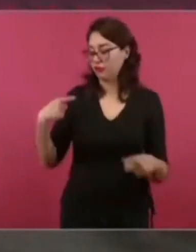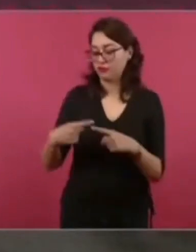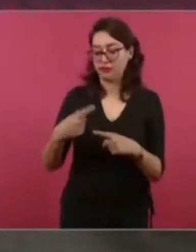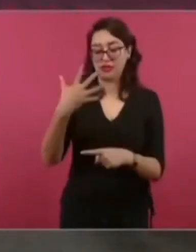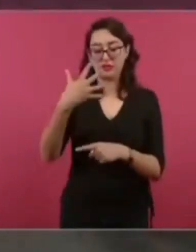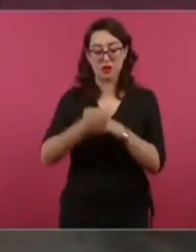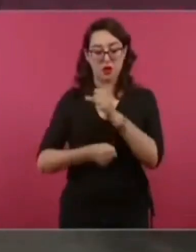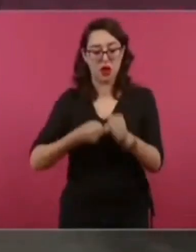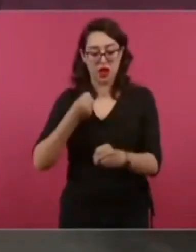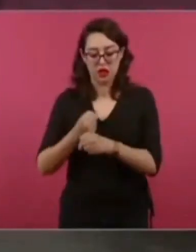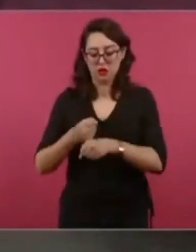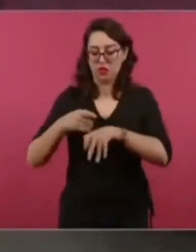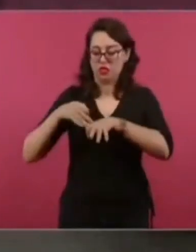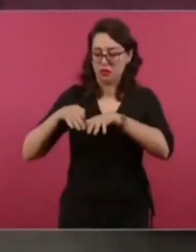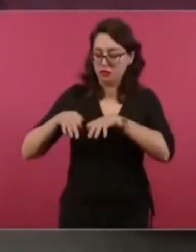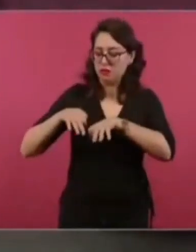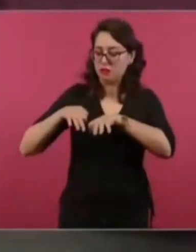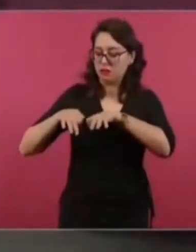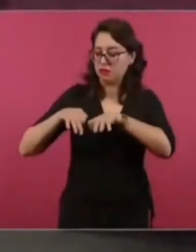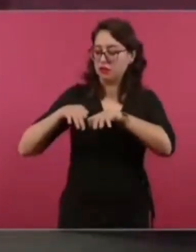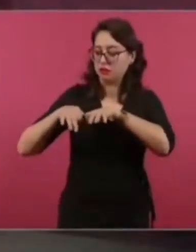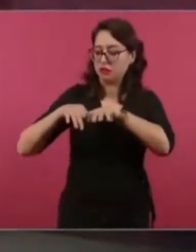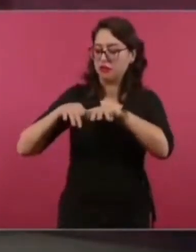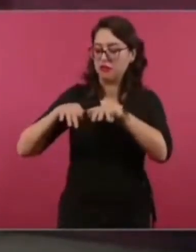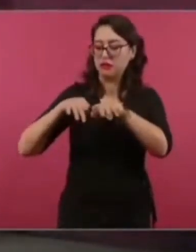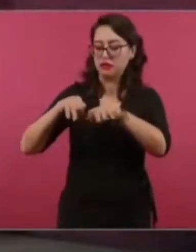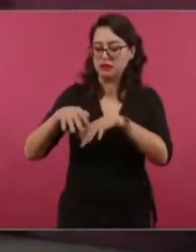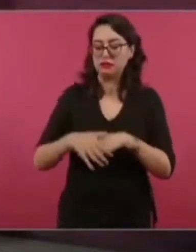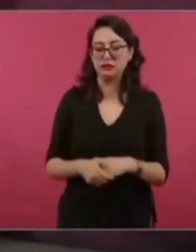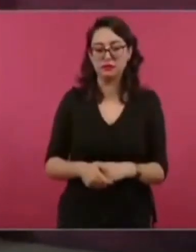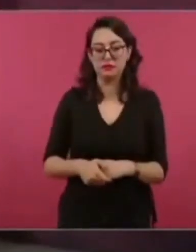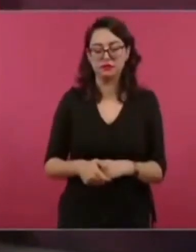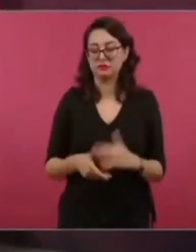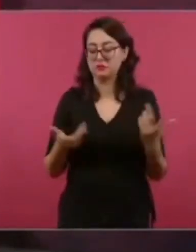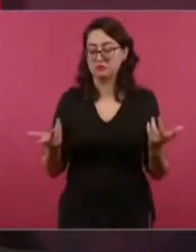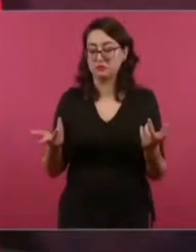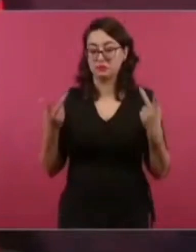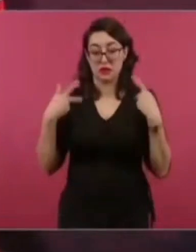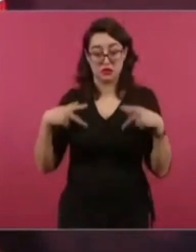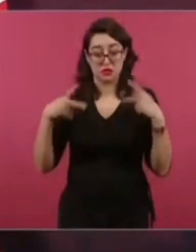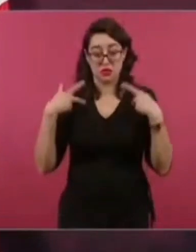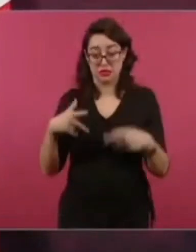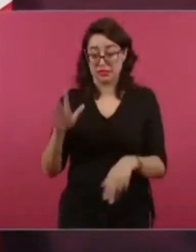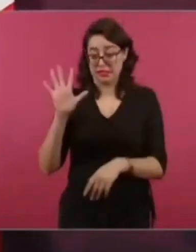menos, o 5 millones de mexicanos han salido de la pobreza,